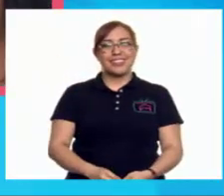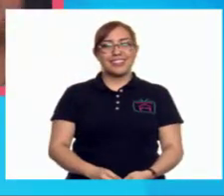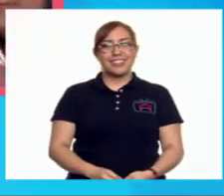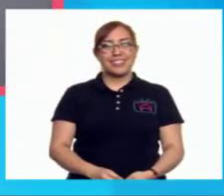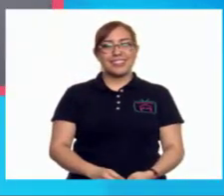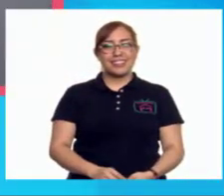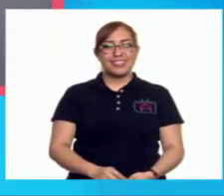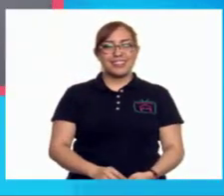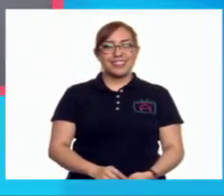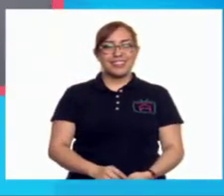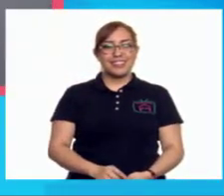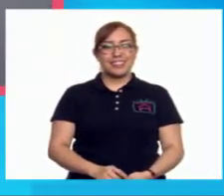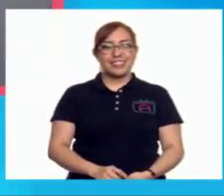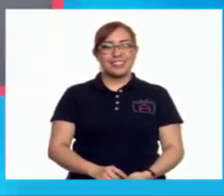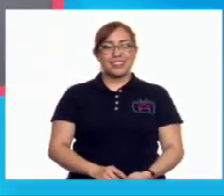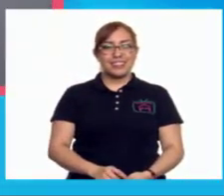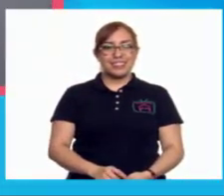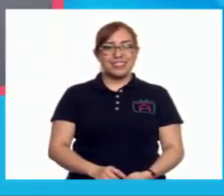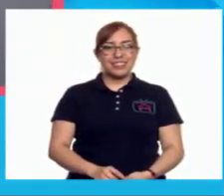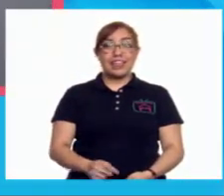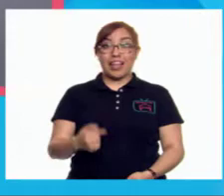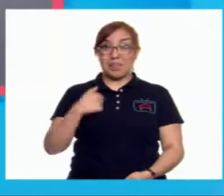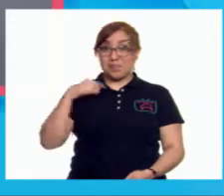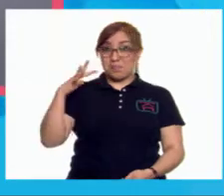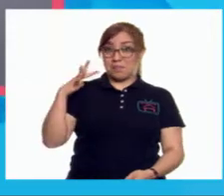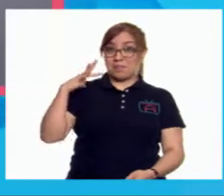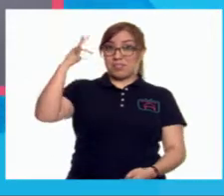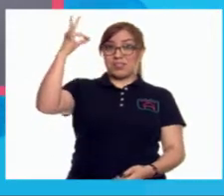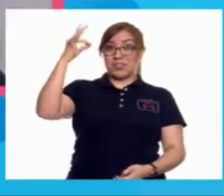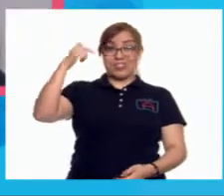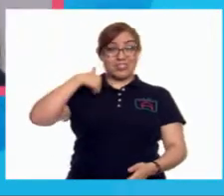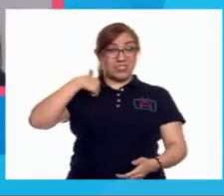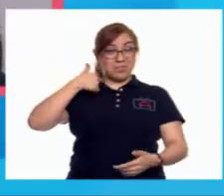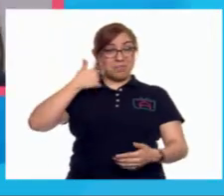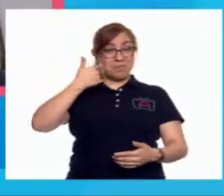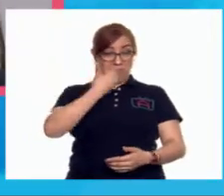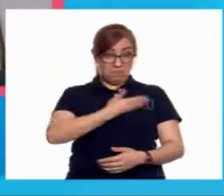¿Y si me eligen como su presidenta?